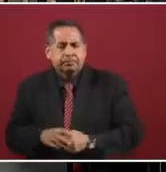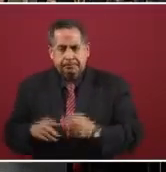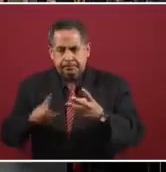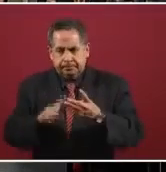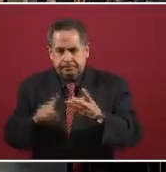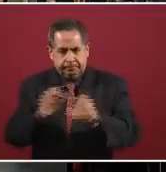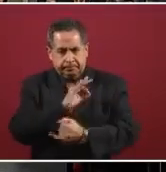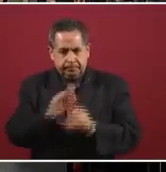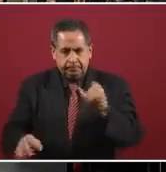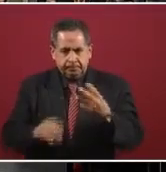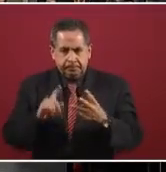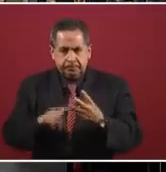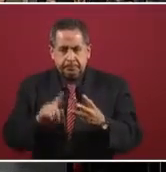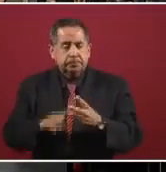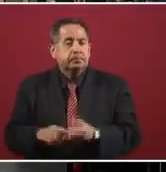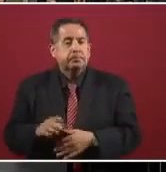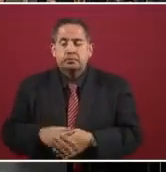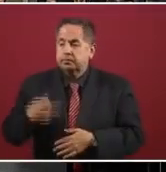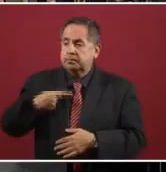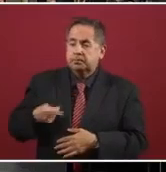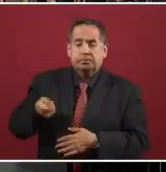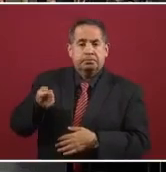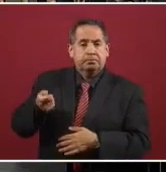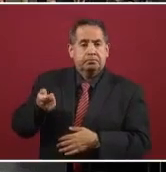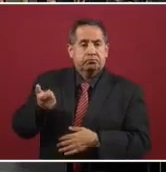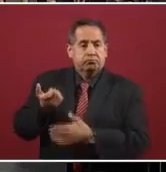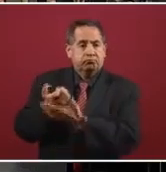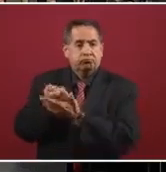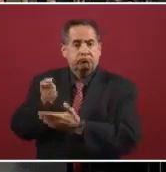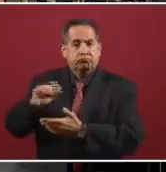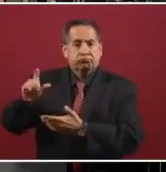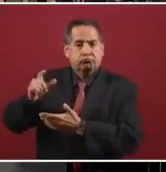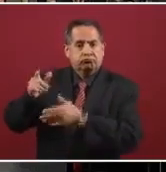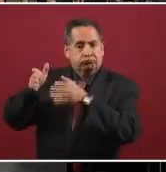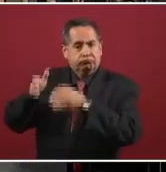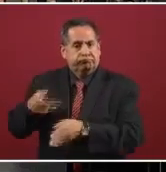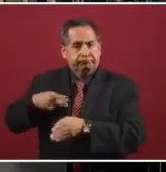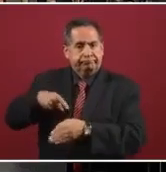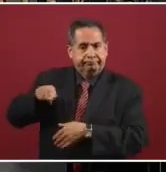el economista que